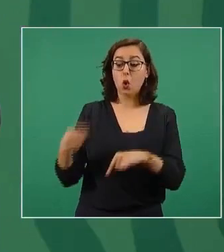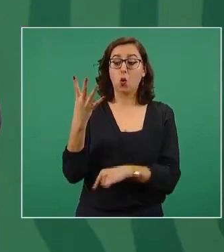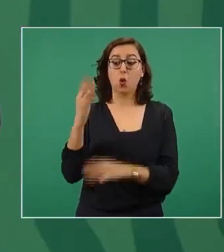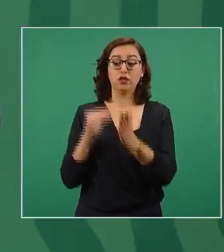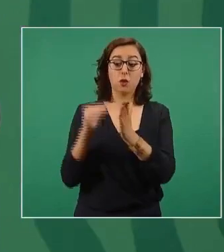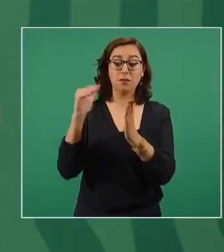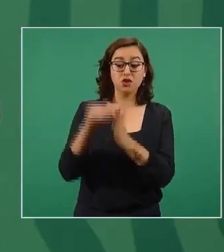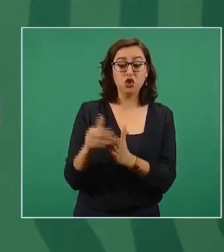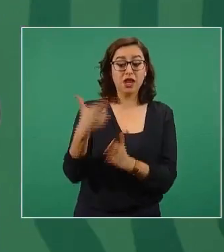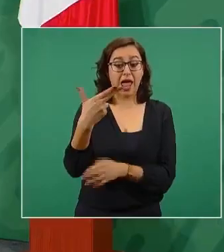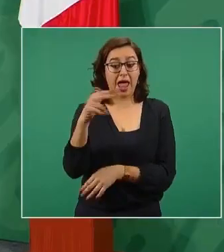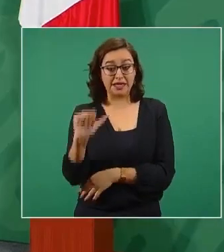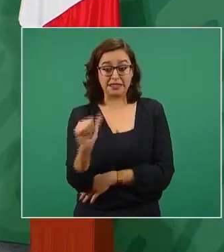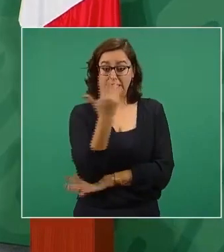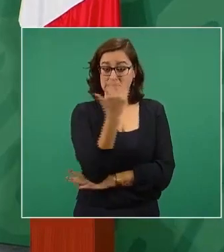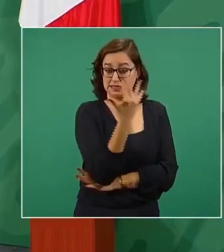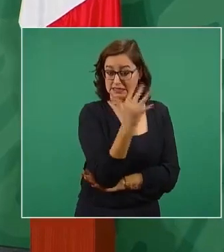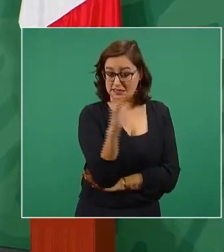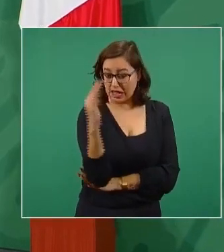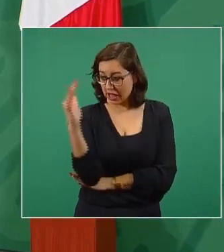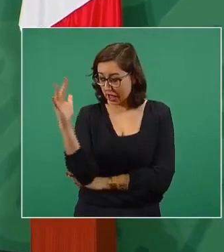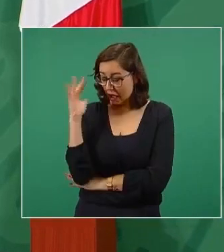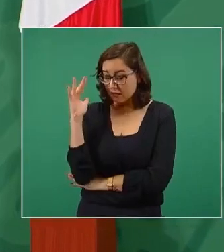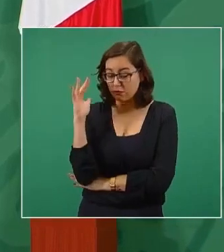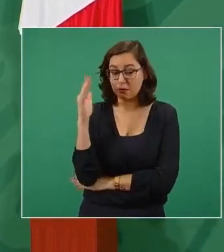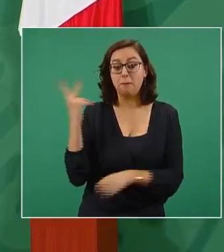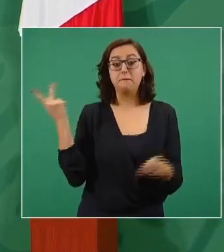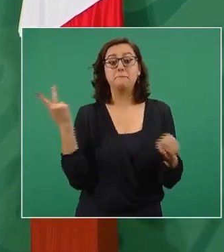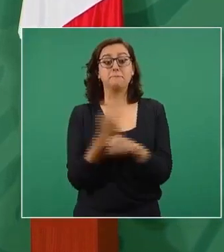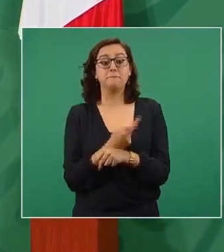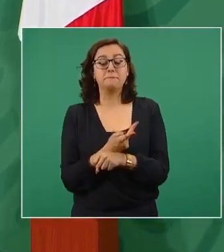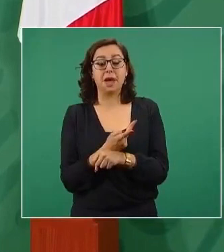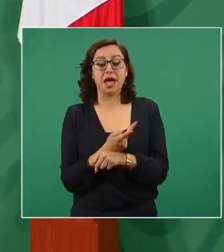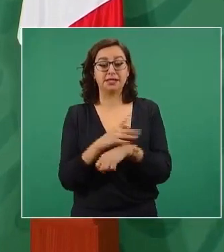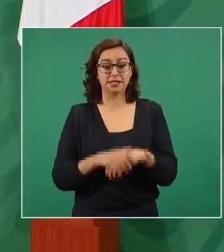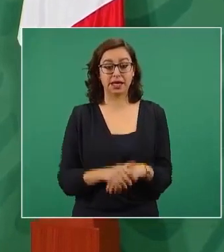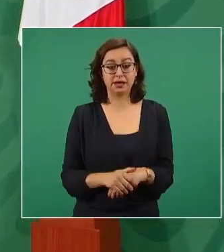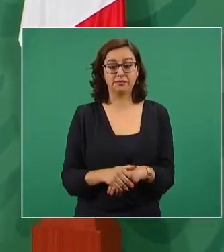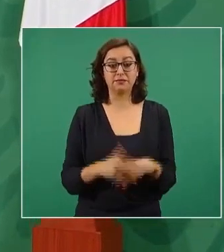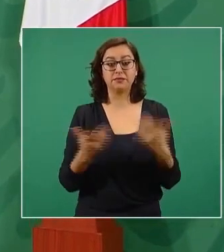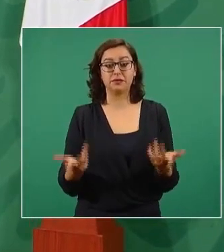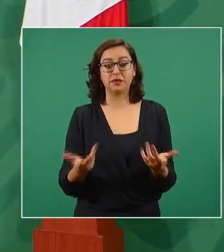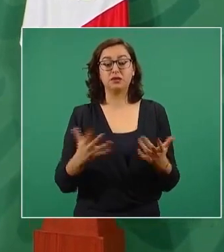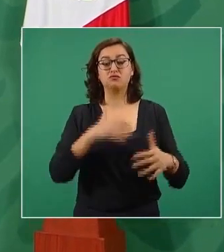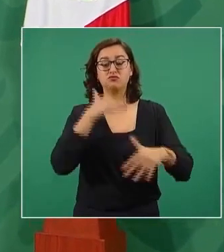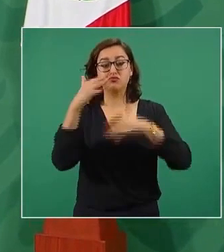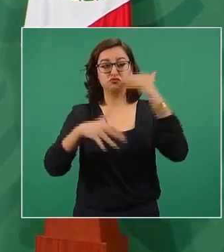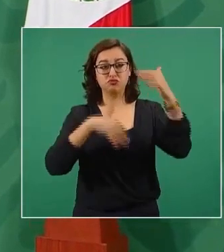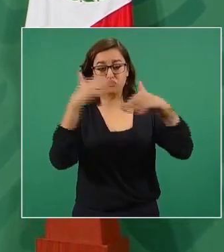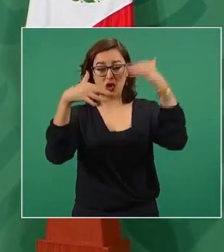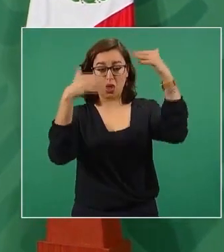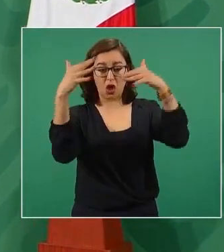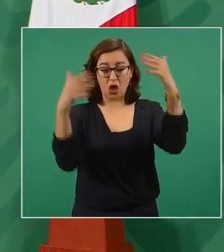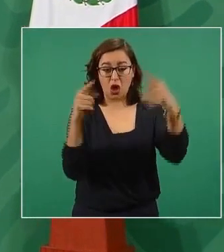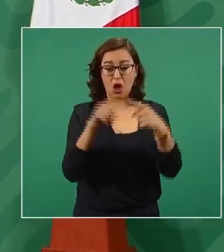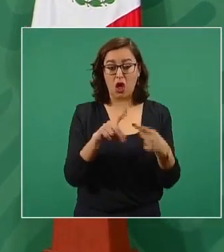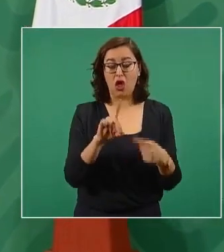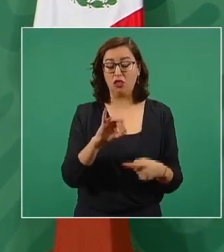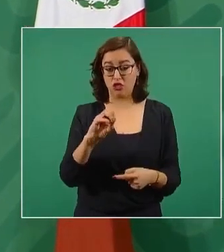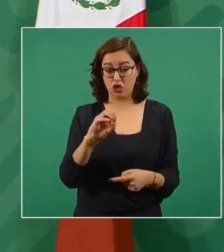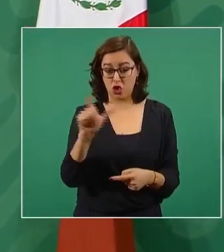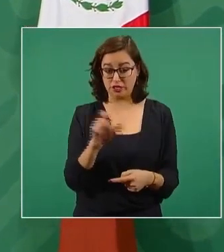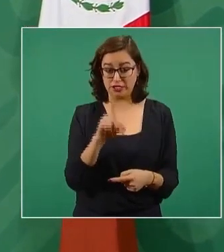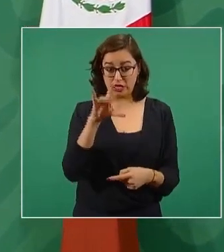absorben 70 millones de toneladas de dióxido de carbono por año